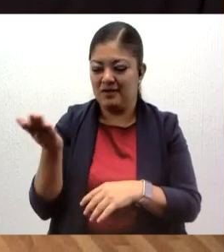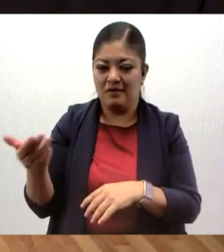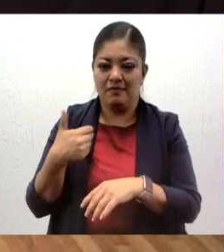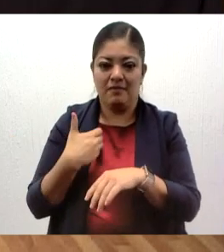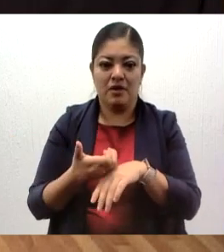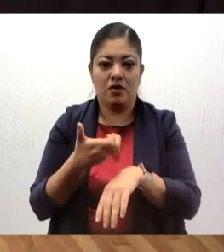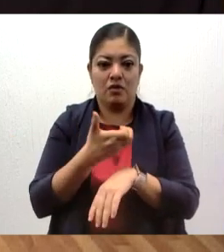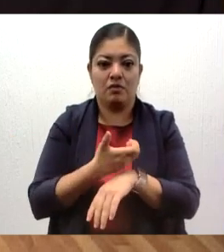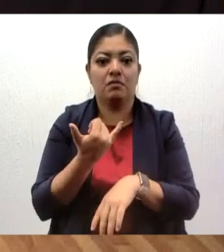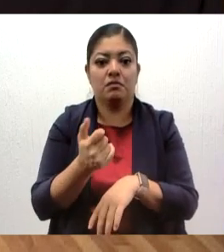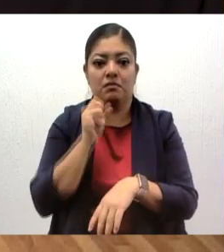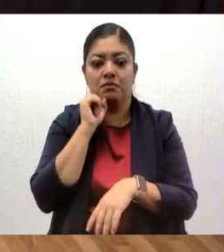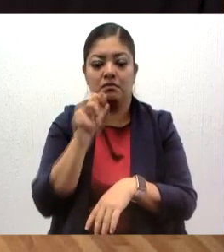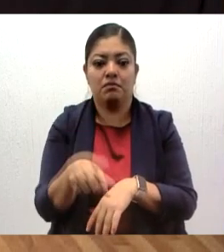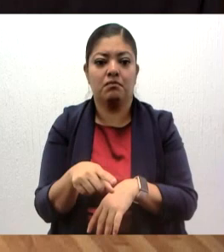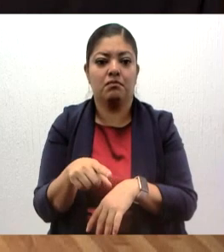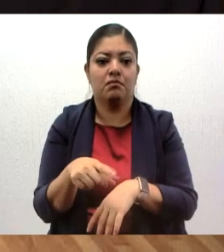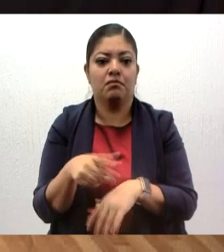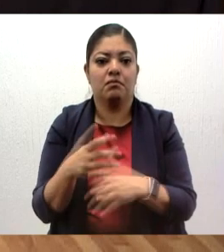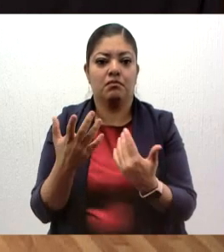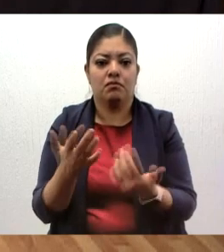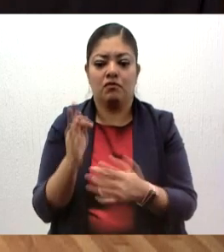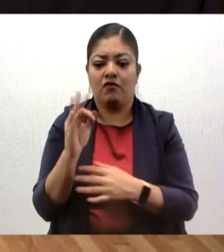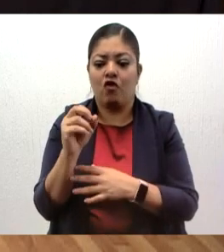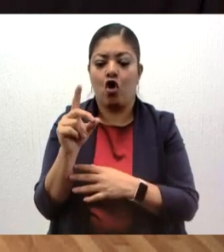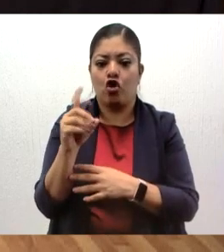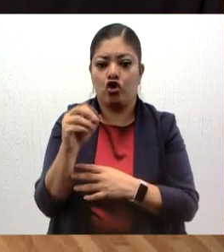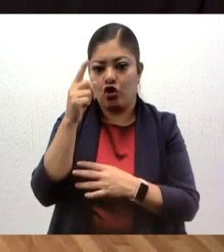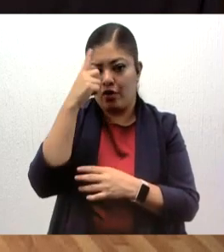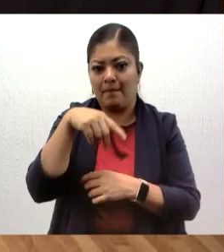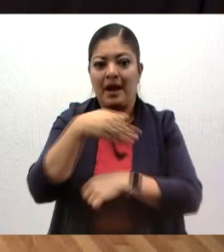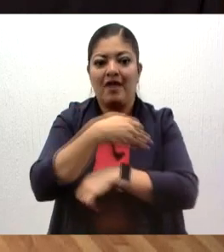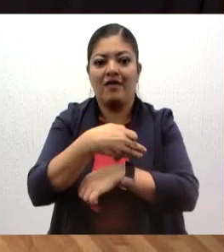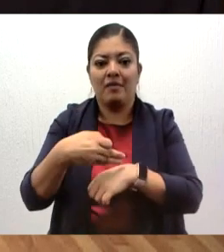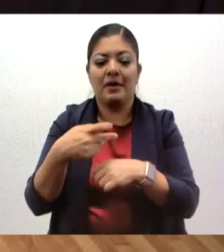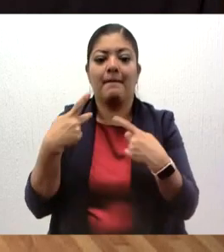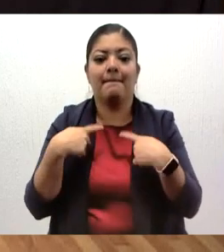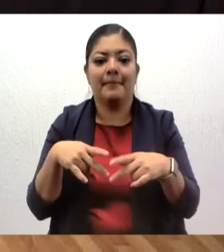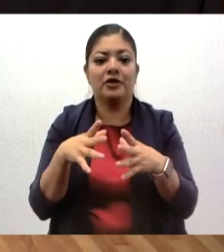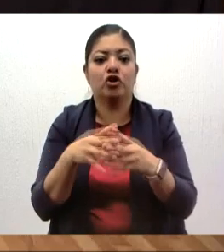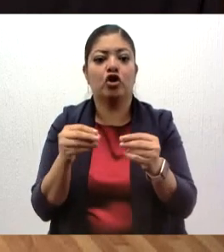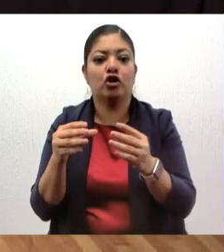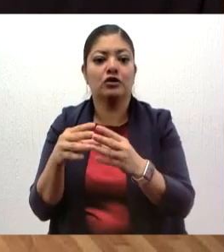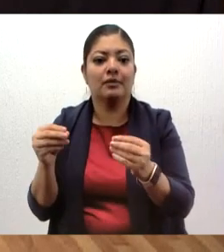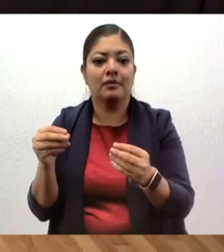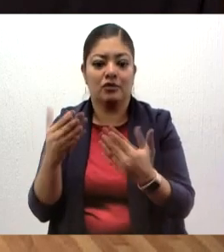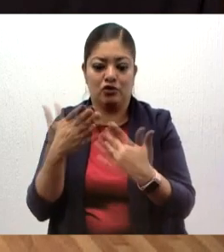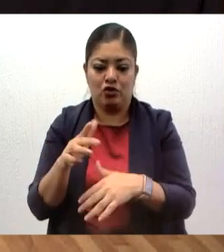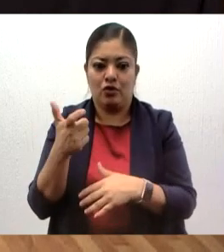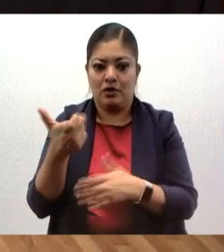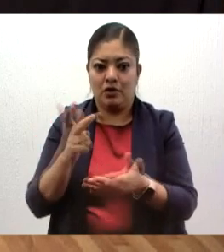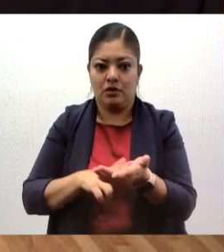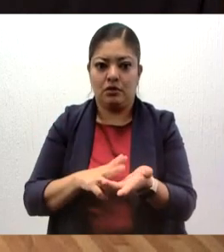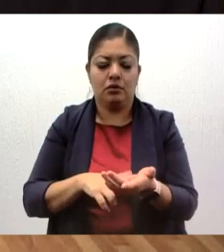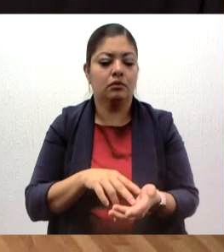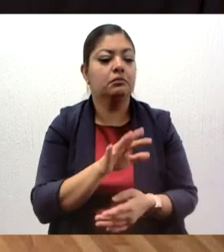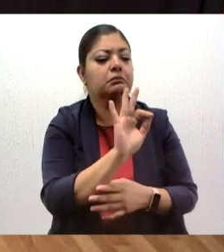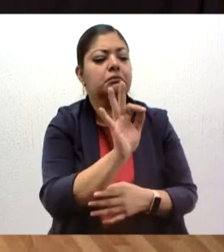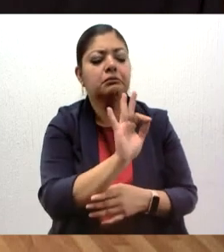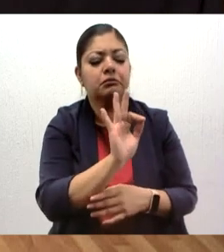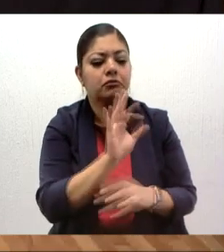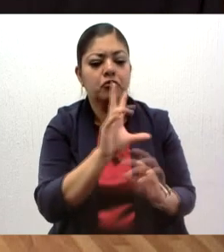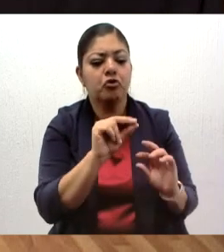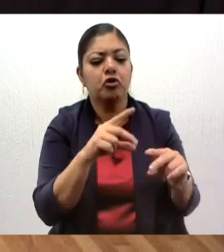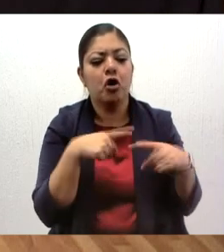el en el los fondos para las familiares de personas desparecidos sobre esas cantidades si no se les incluye estas